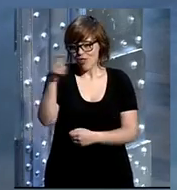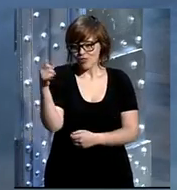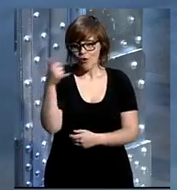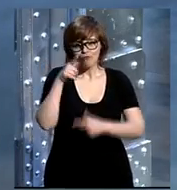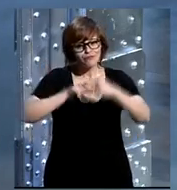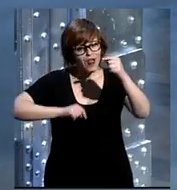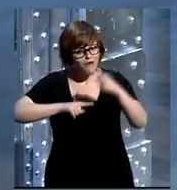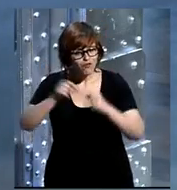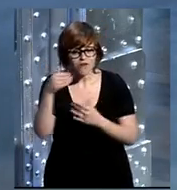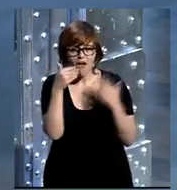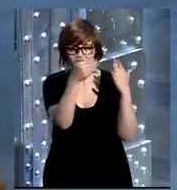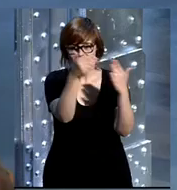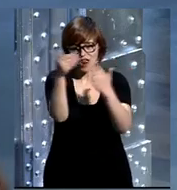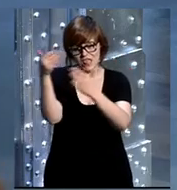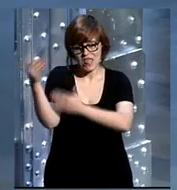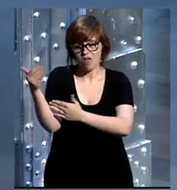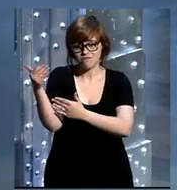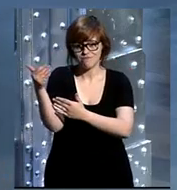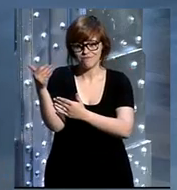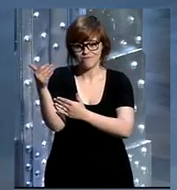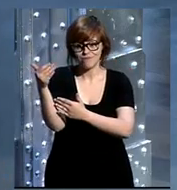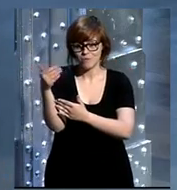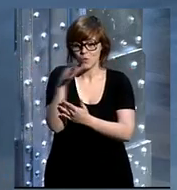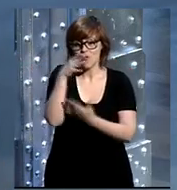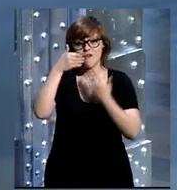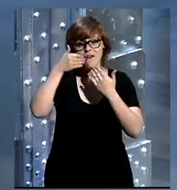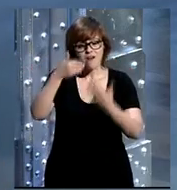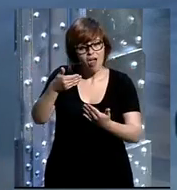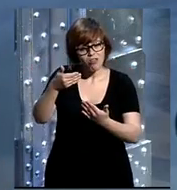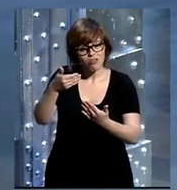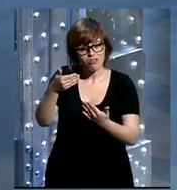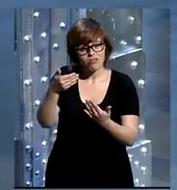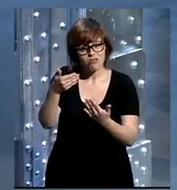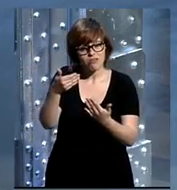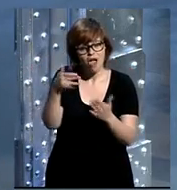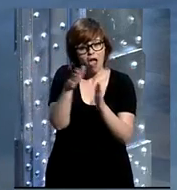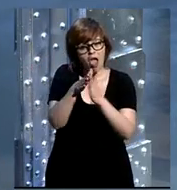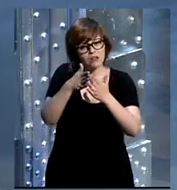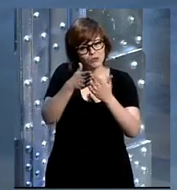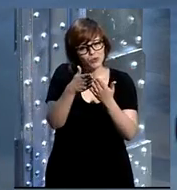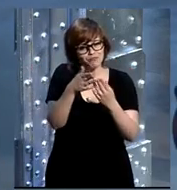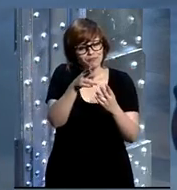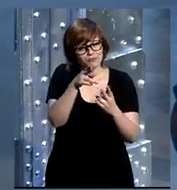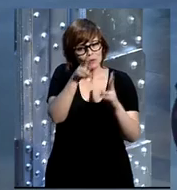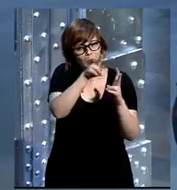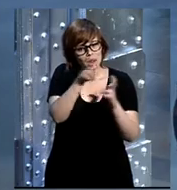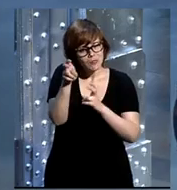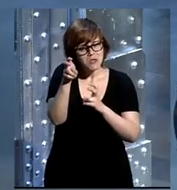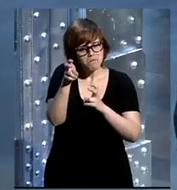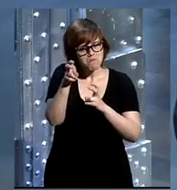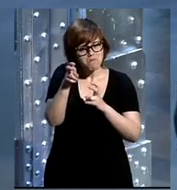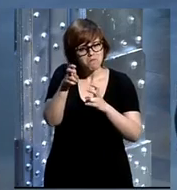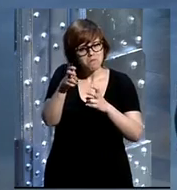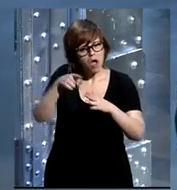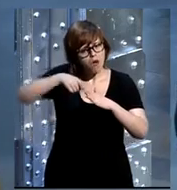Telefónica porque, bueno, con esto entra y acomete un tema que es un tema